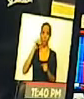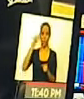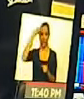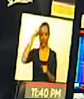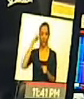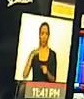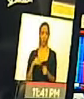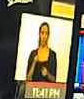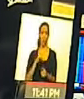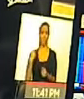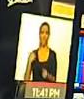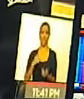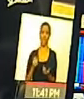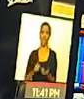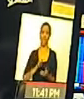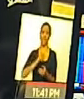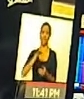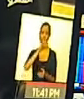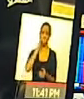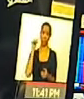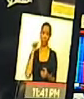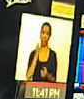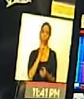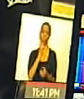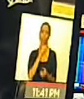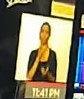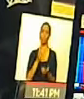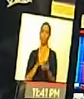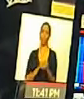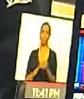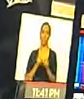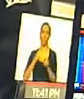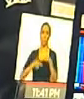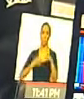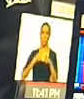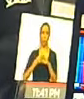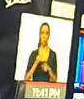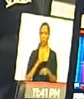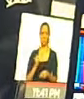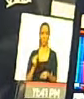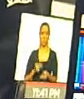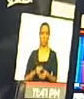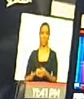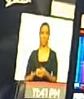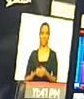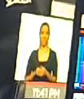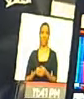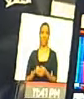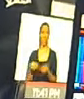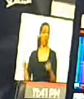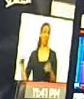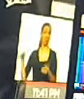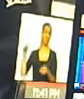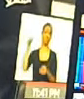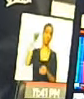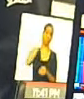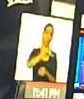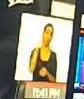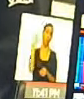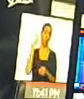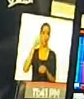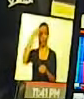tenía ni siquiera que mandar la cocaína por ¿cómo se llama? Por puerto. ¿No? El tipo. Un vuelo directo de Colombia a